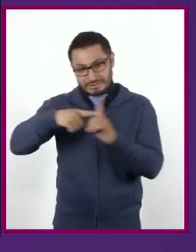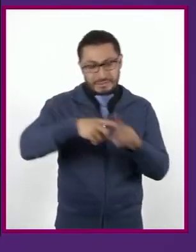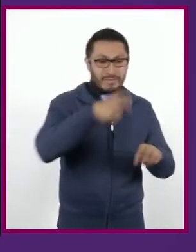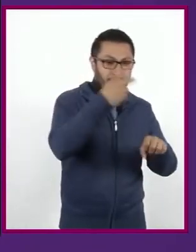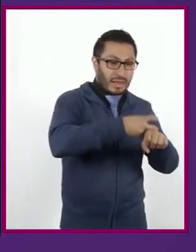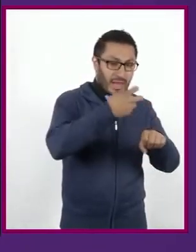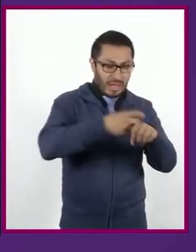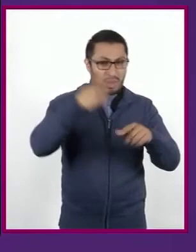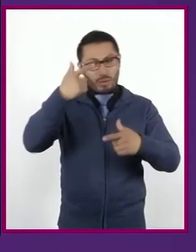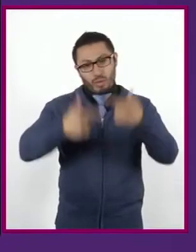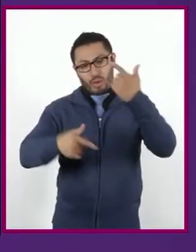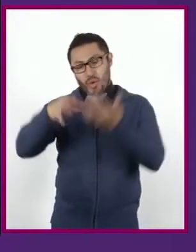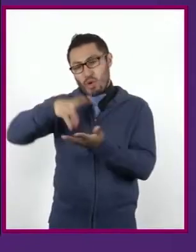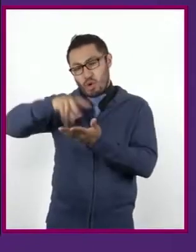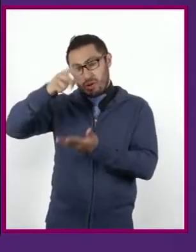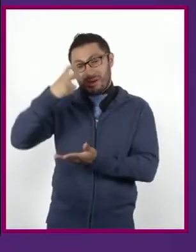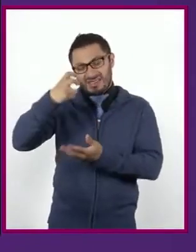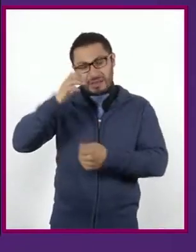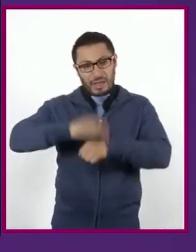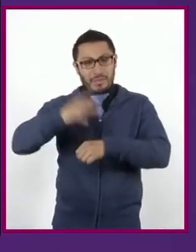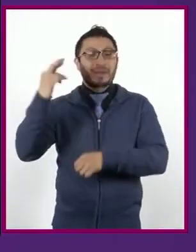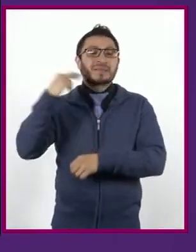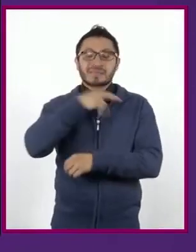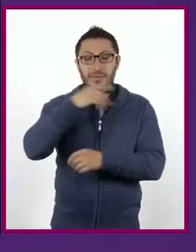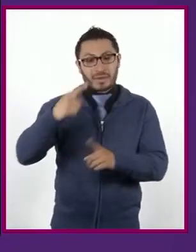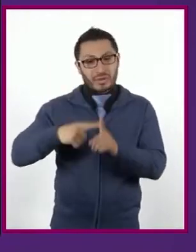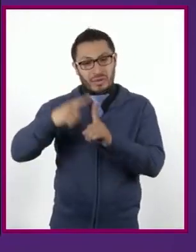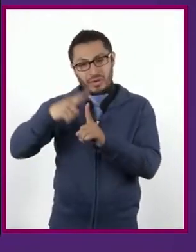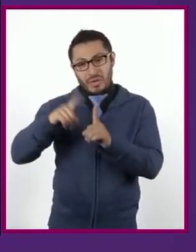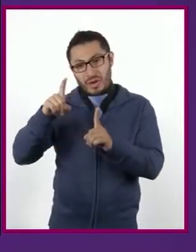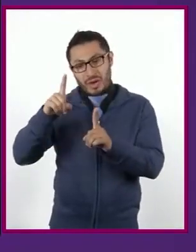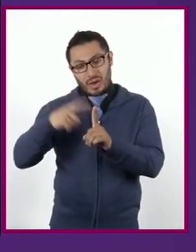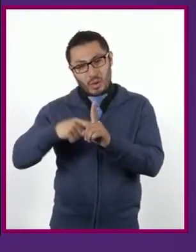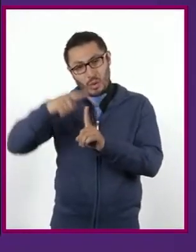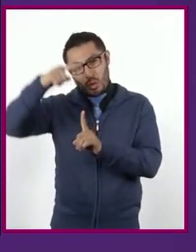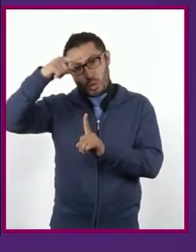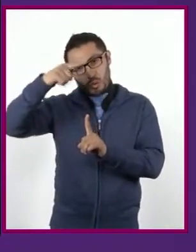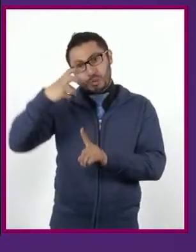leche en polvo, la solubilidad aumenta a mayor temperatura del disolvente.